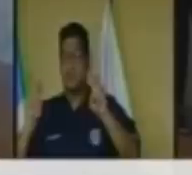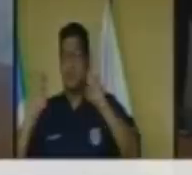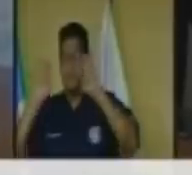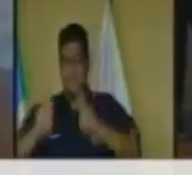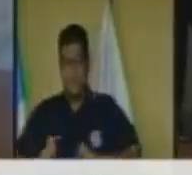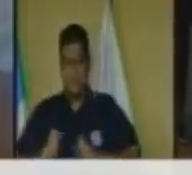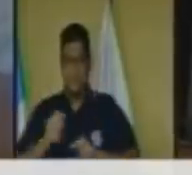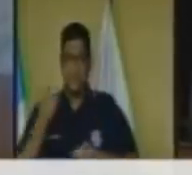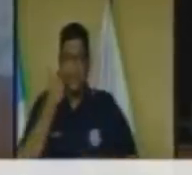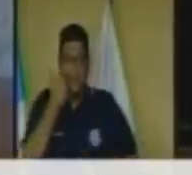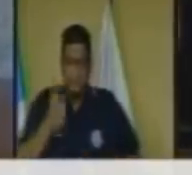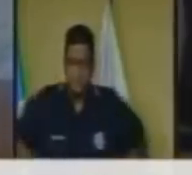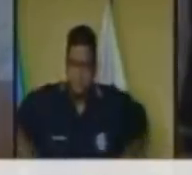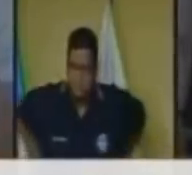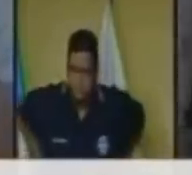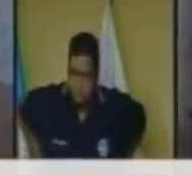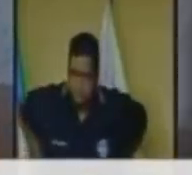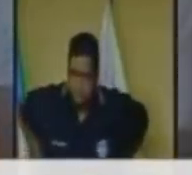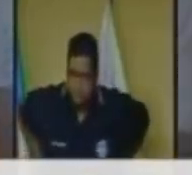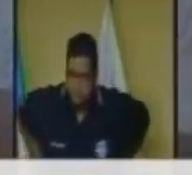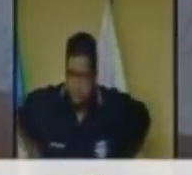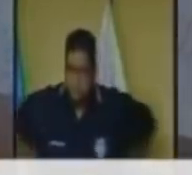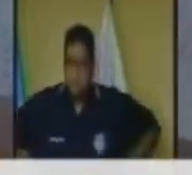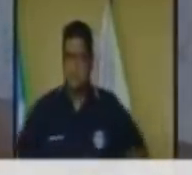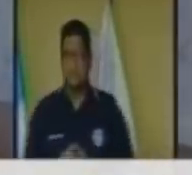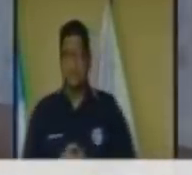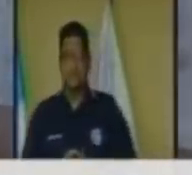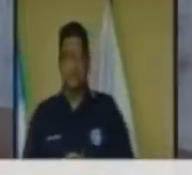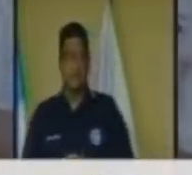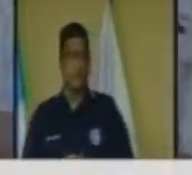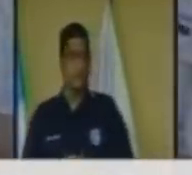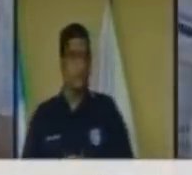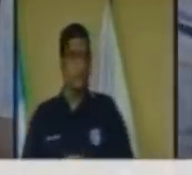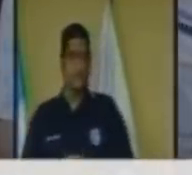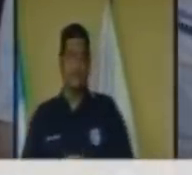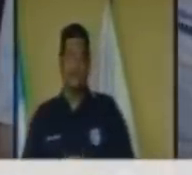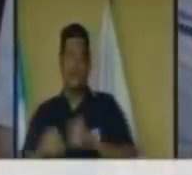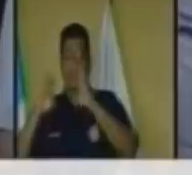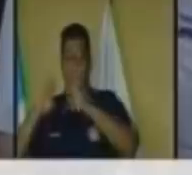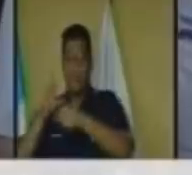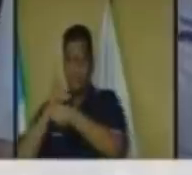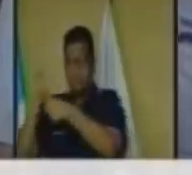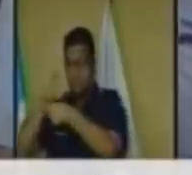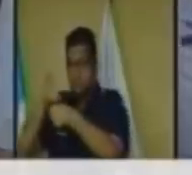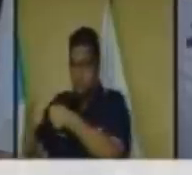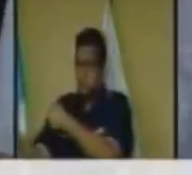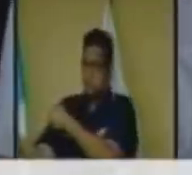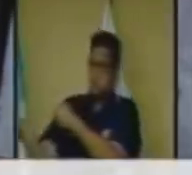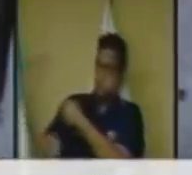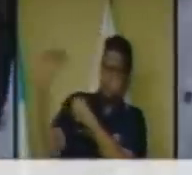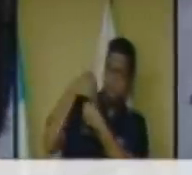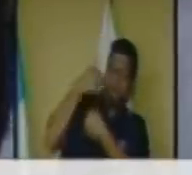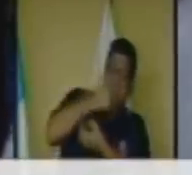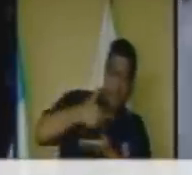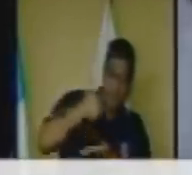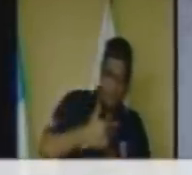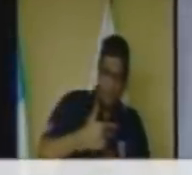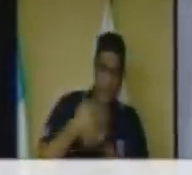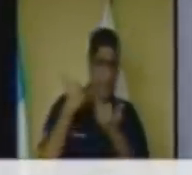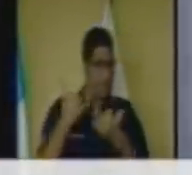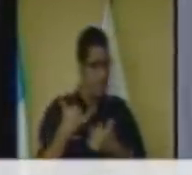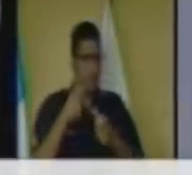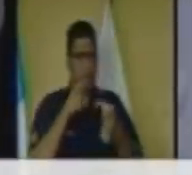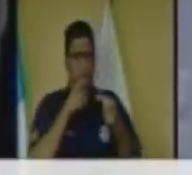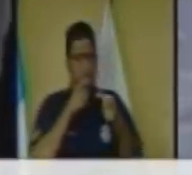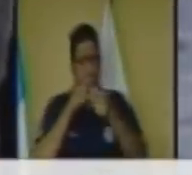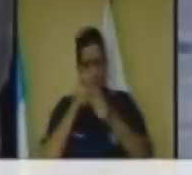número de pacientes con enfermedad renal crónica que vienen de los departamentos. Hemos coordinado con los hospitales para que